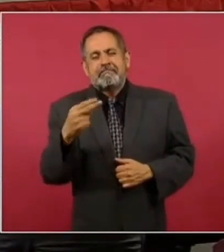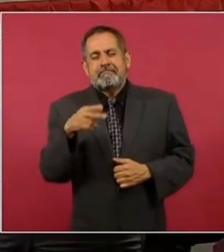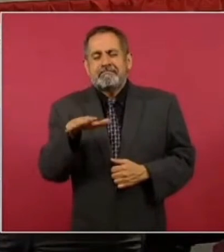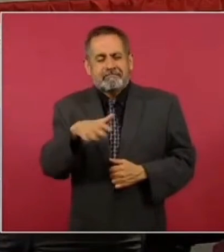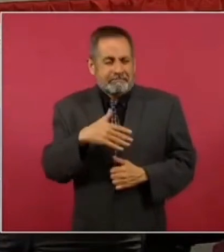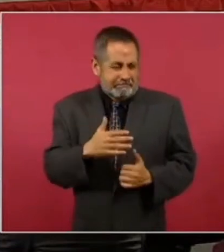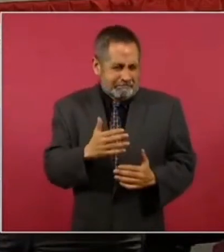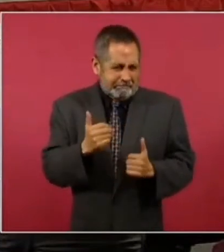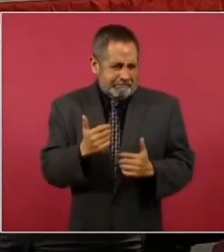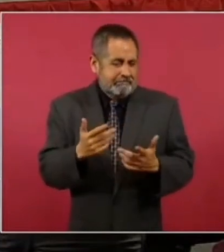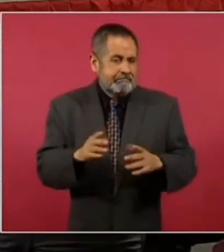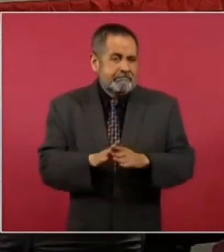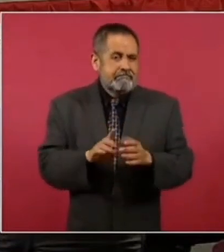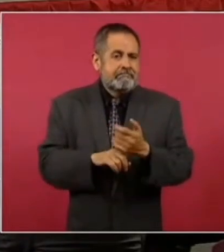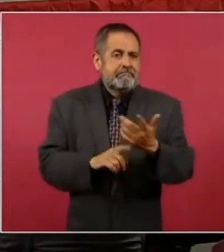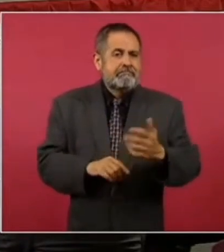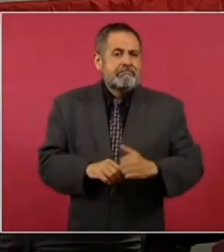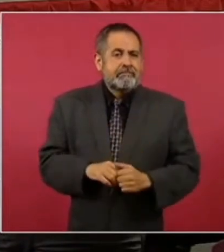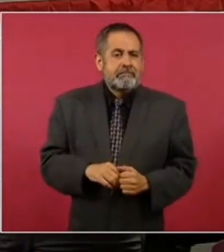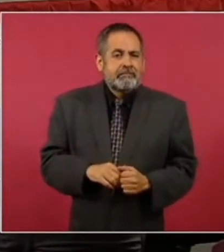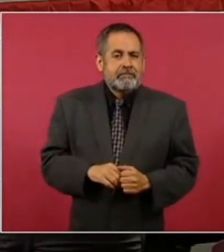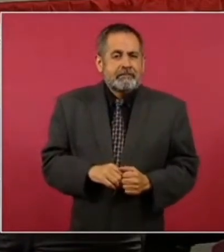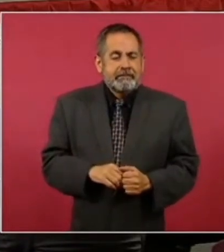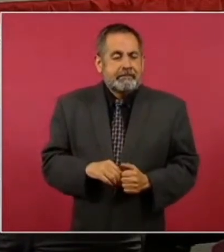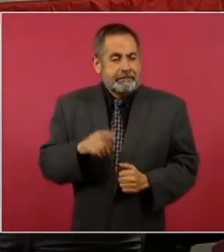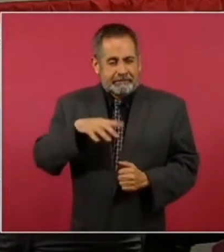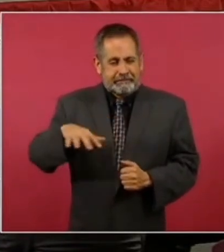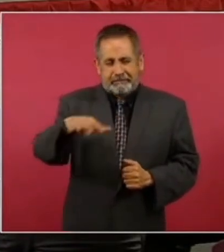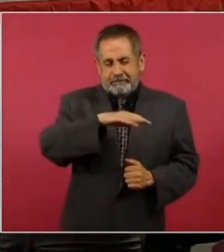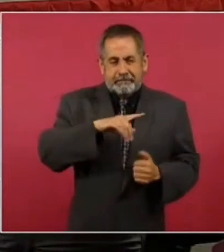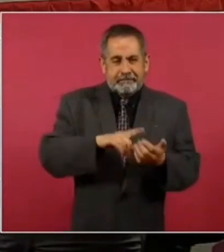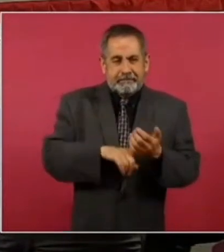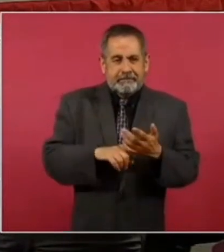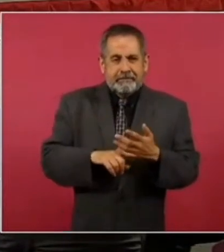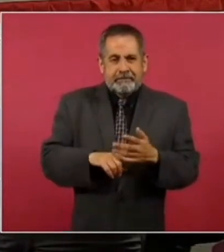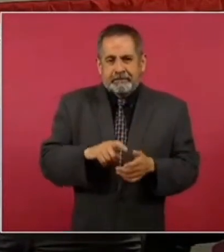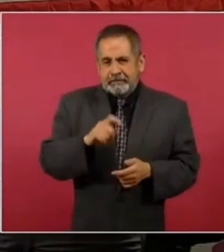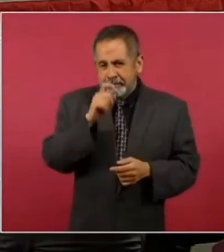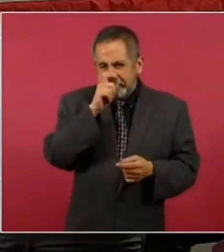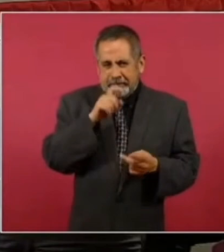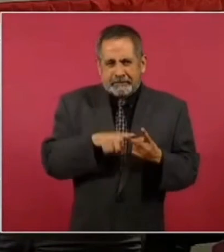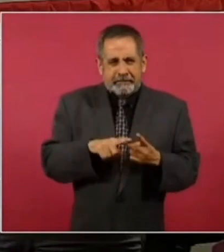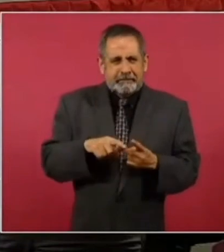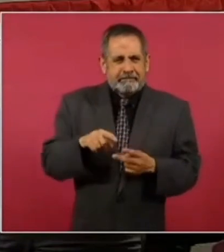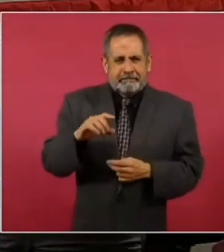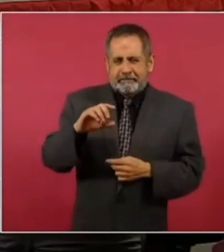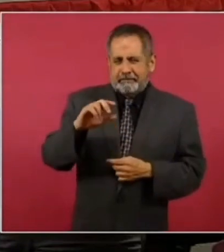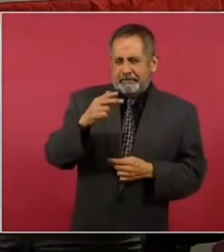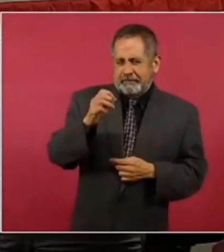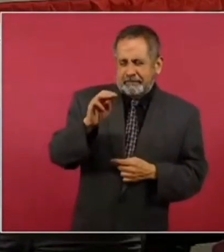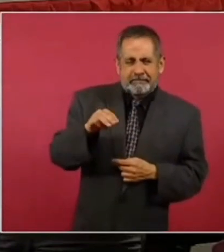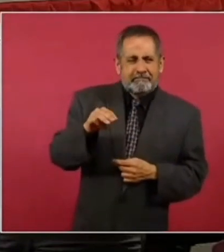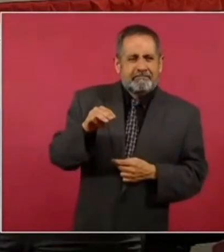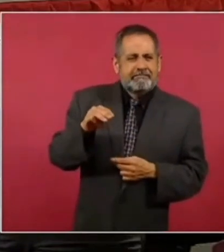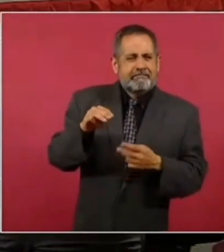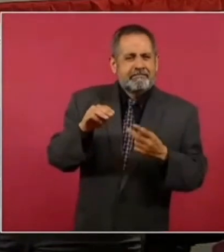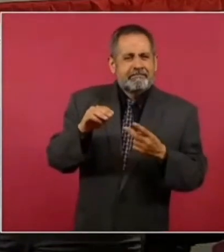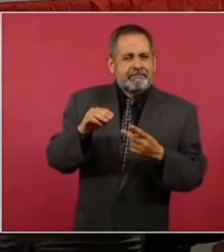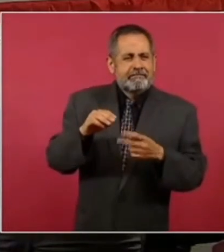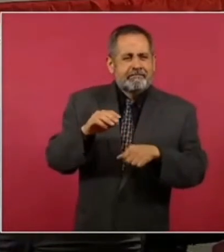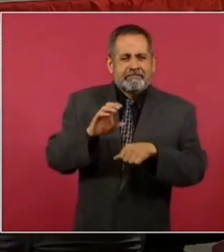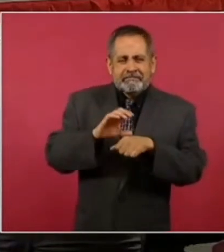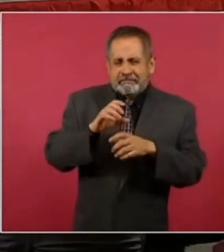las comunidades que consumen estos productos: el tinaco, el tepoy, el chemón, el elebón, el cemento, la